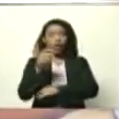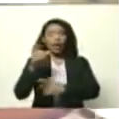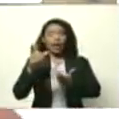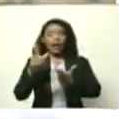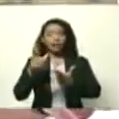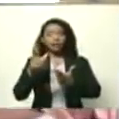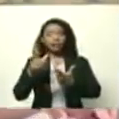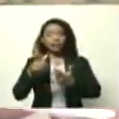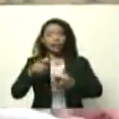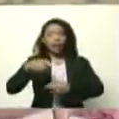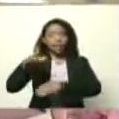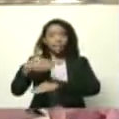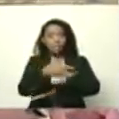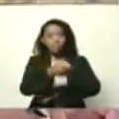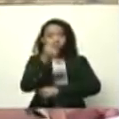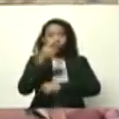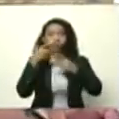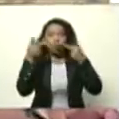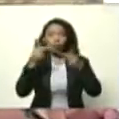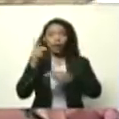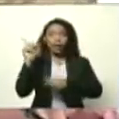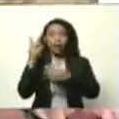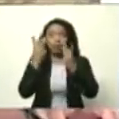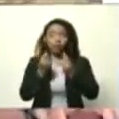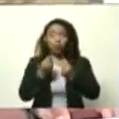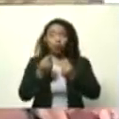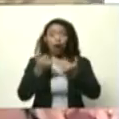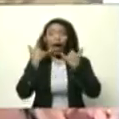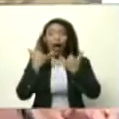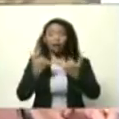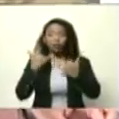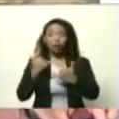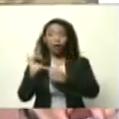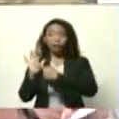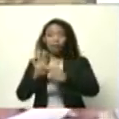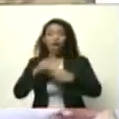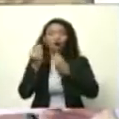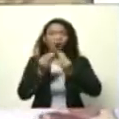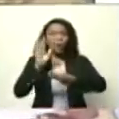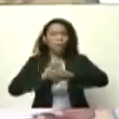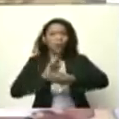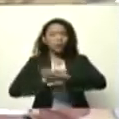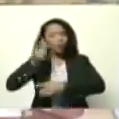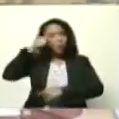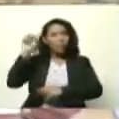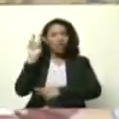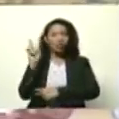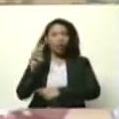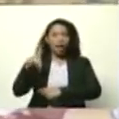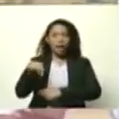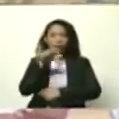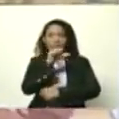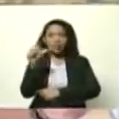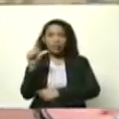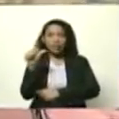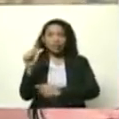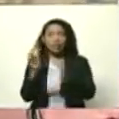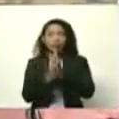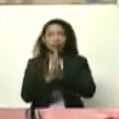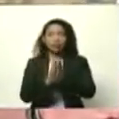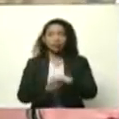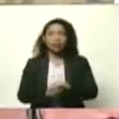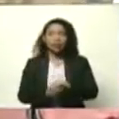Así que son números todos muy reveladores de cómo pasó el pueblo venezolano esta Semana Santa.